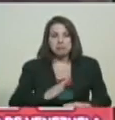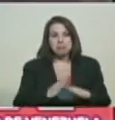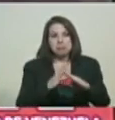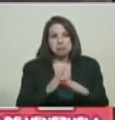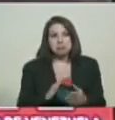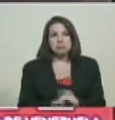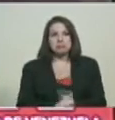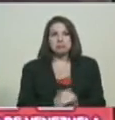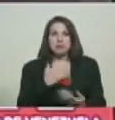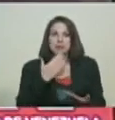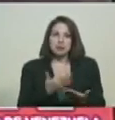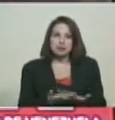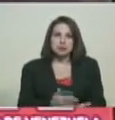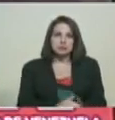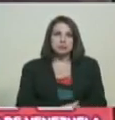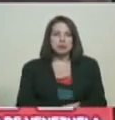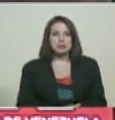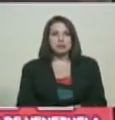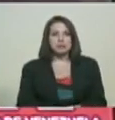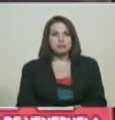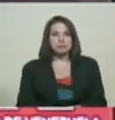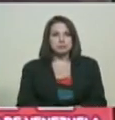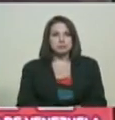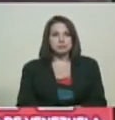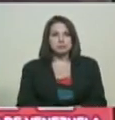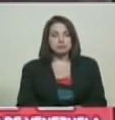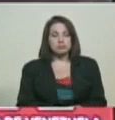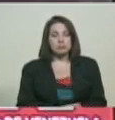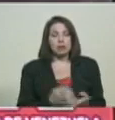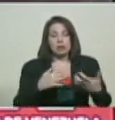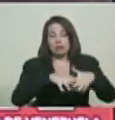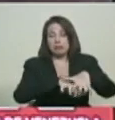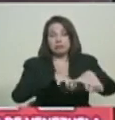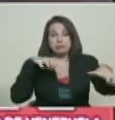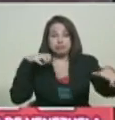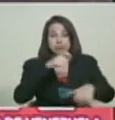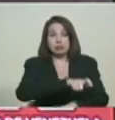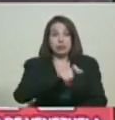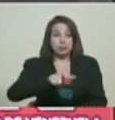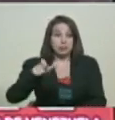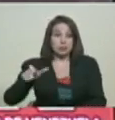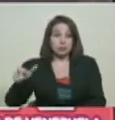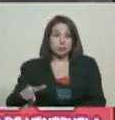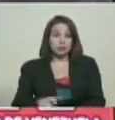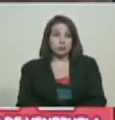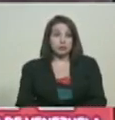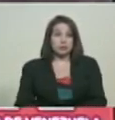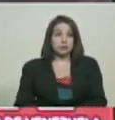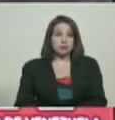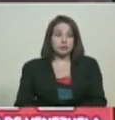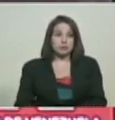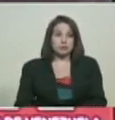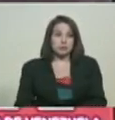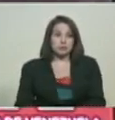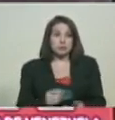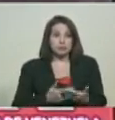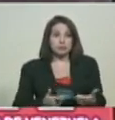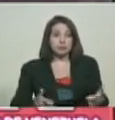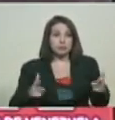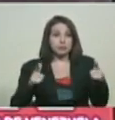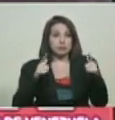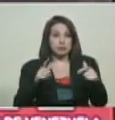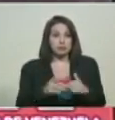de agradecimiento de la gran mayoría de las personas que han salido beneficiadas con su libertad que estuvieron